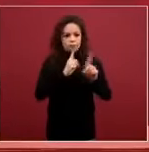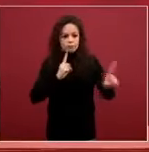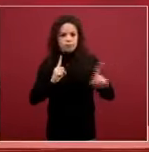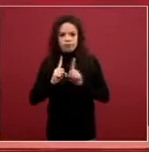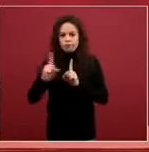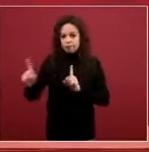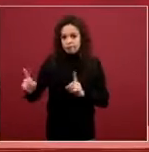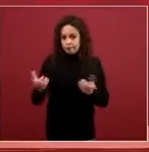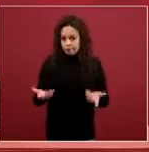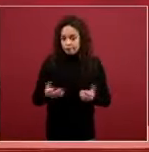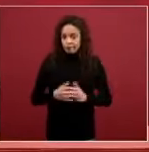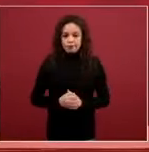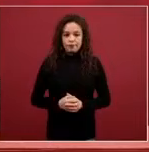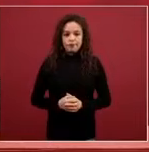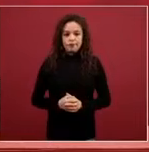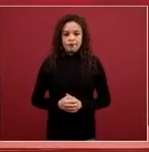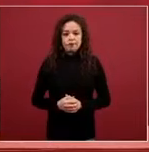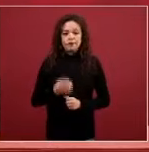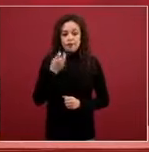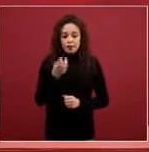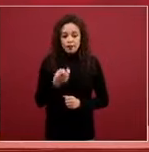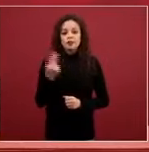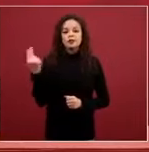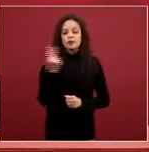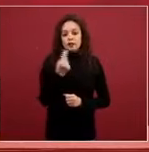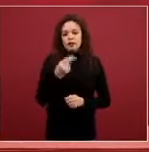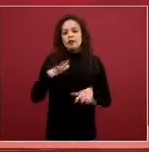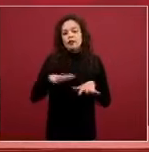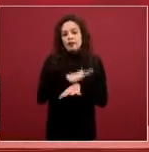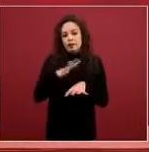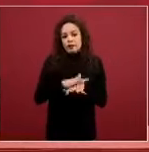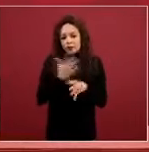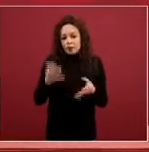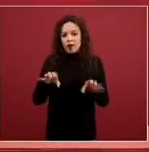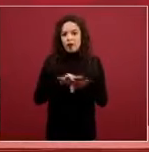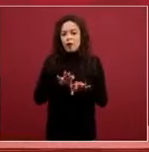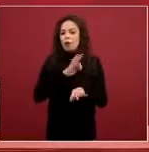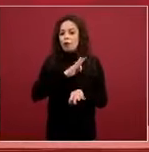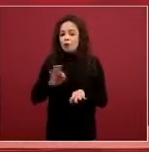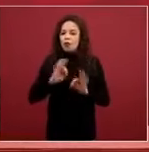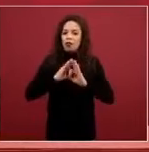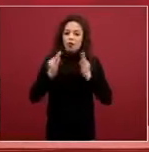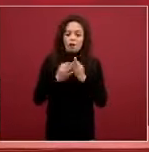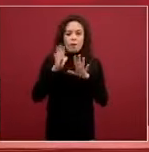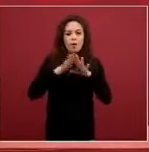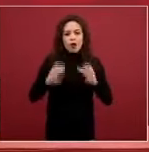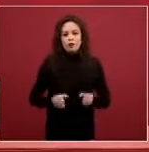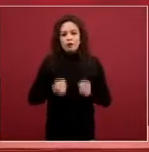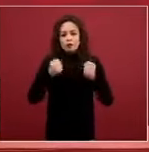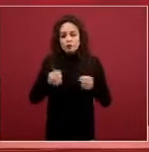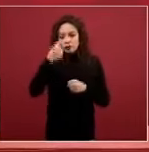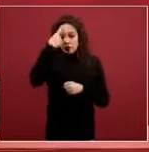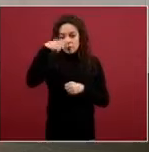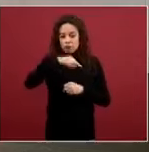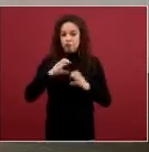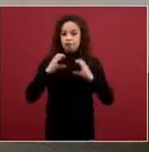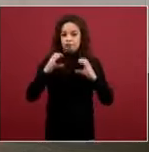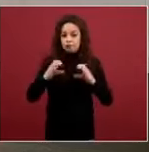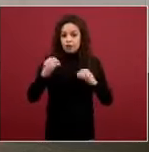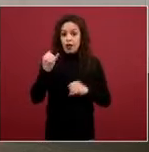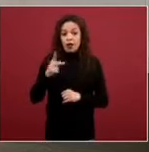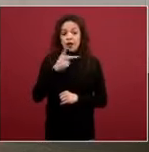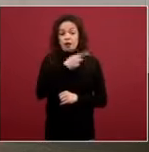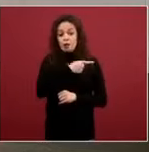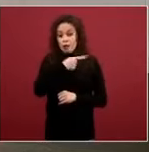que ajustar y llevar a cabo actividades que ayuden a reforzar estas medidas y que realmente se estén aplicando. Y esto en su